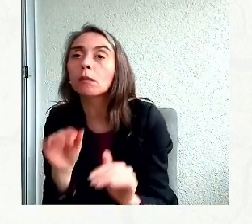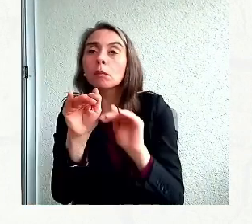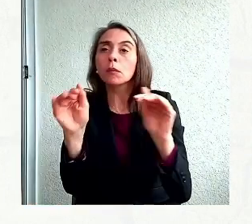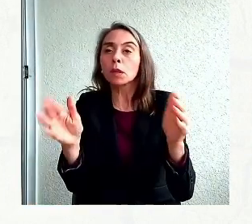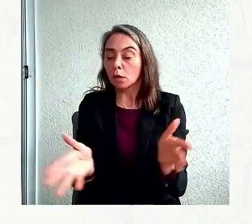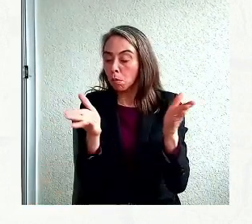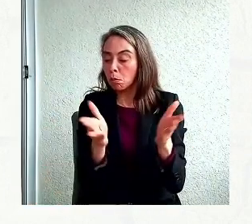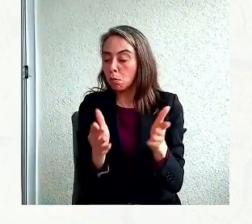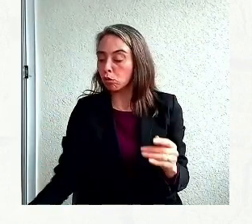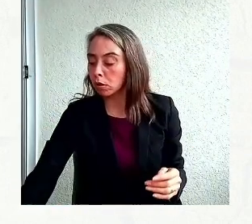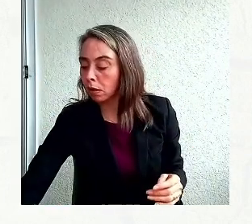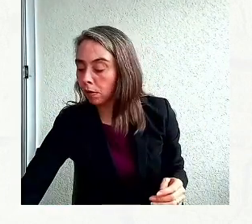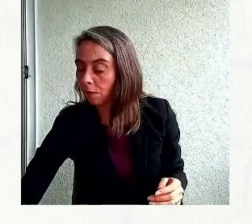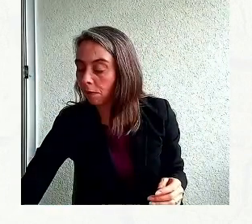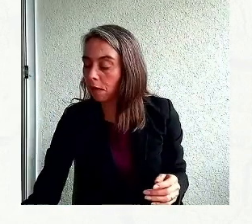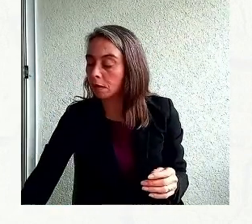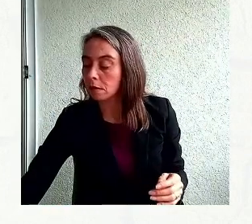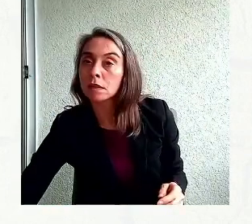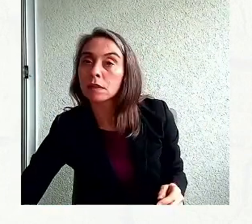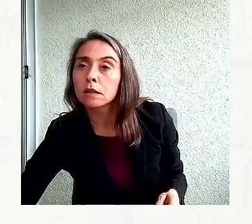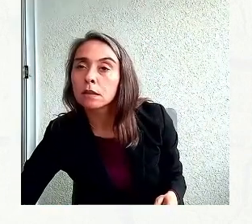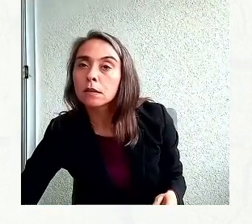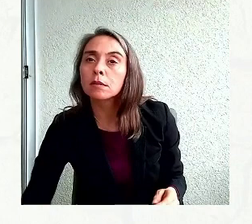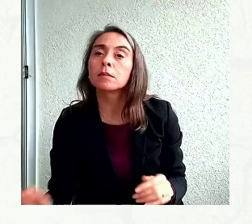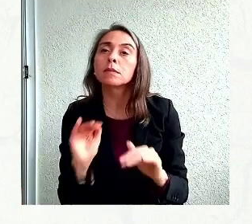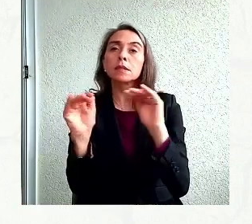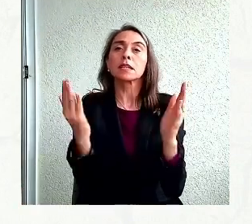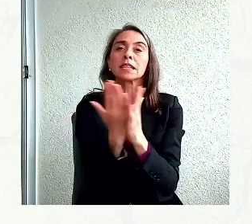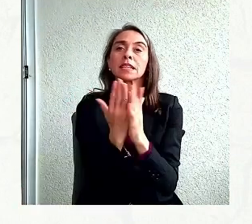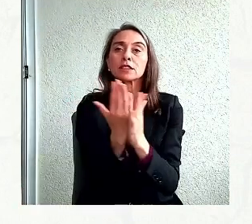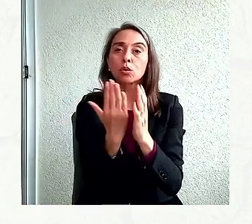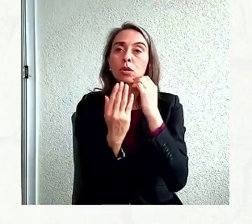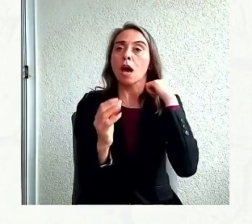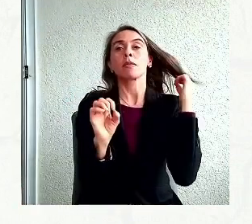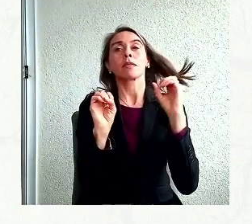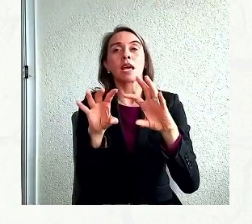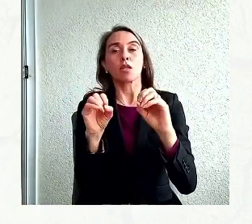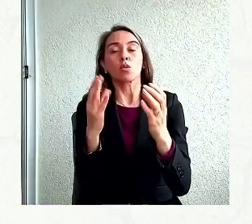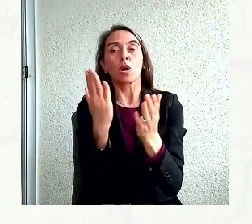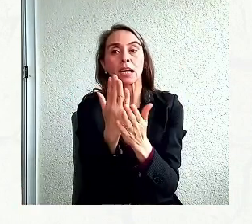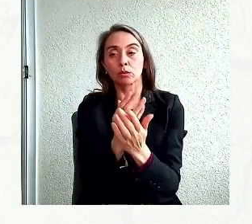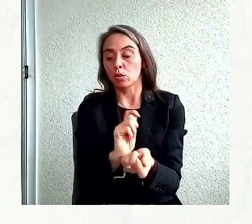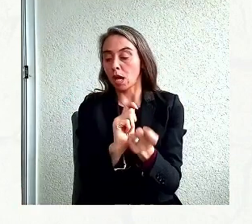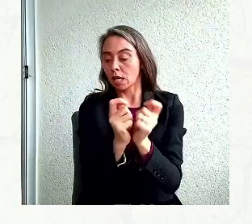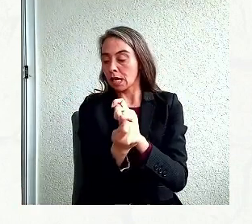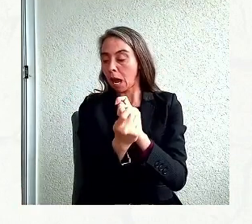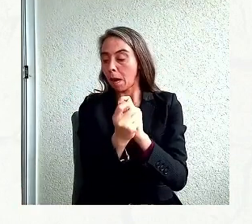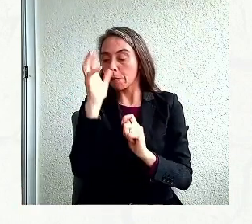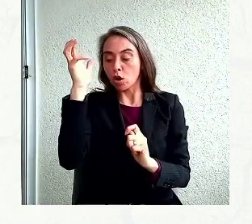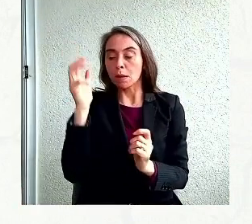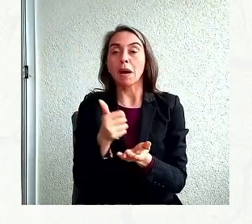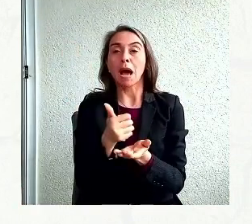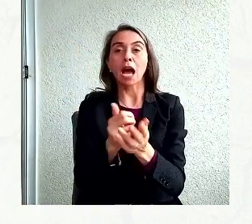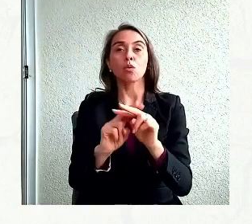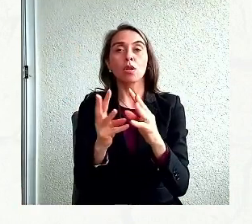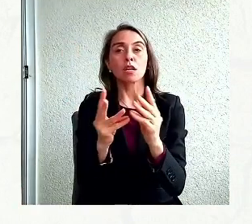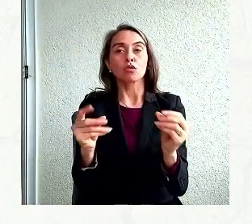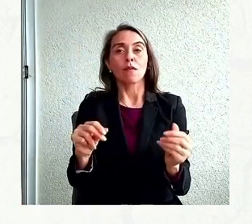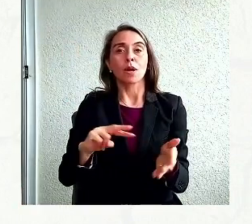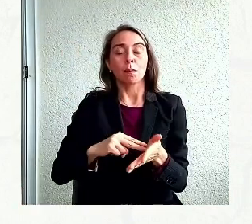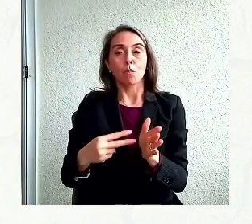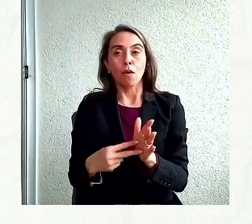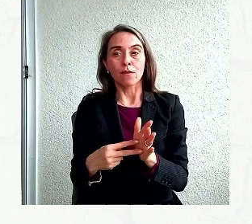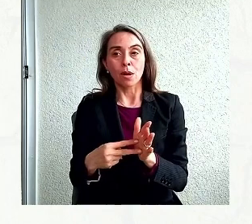un camino de 2 vías. Educar a los estudiantes para el cambio climático para que ellos ayuden a resolver estos problemas. Entonces,